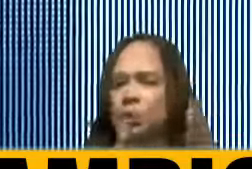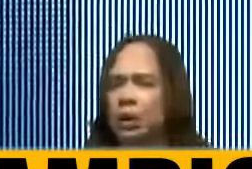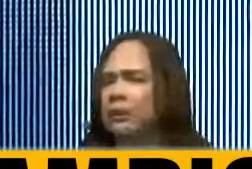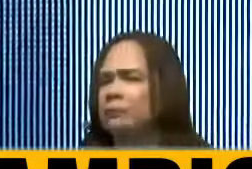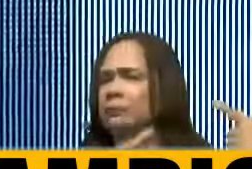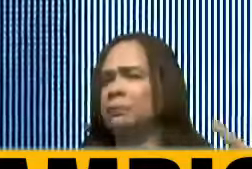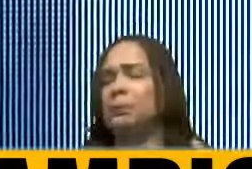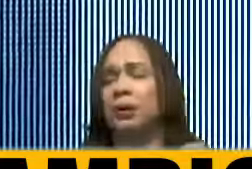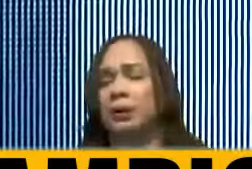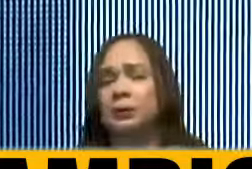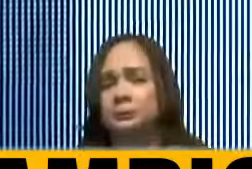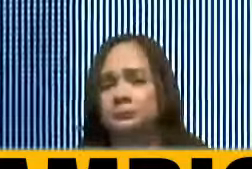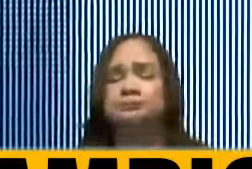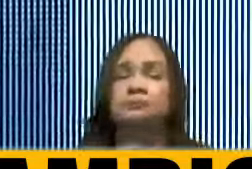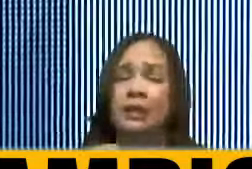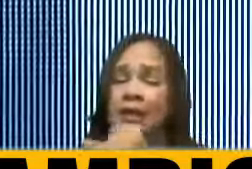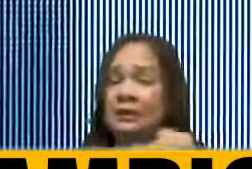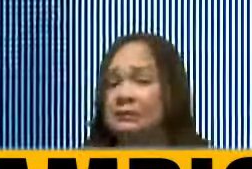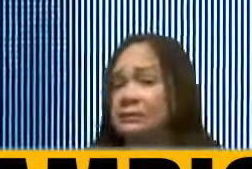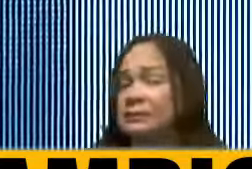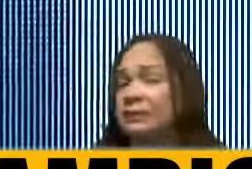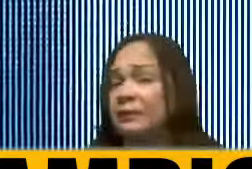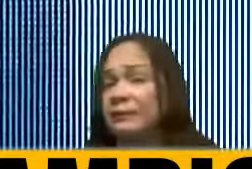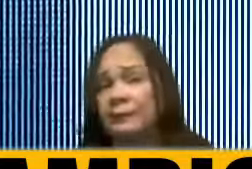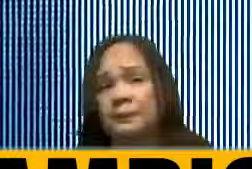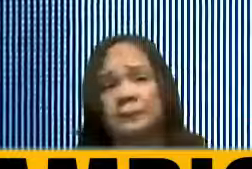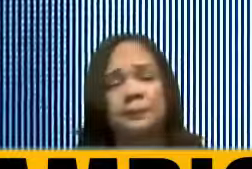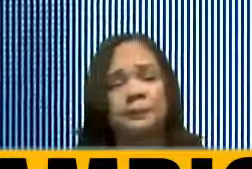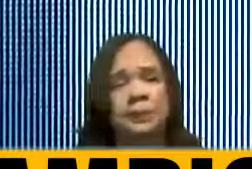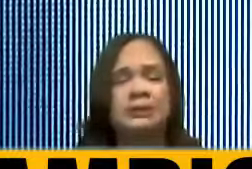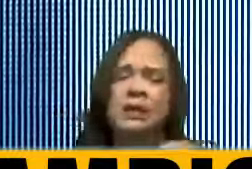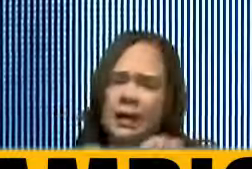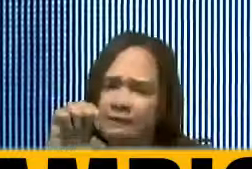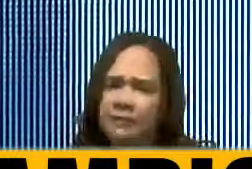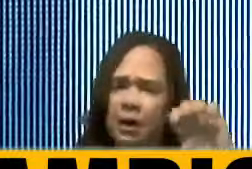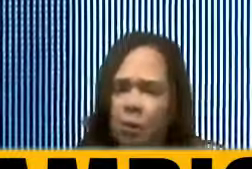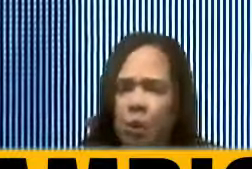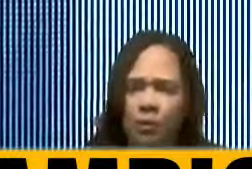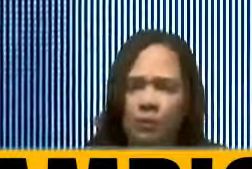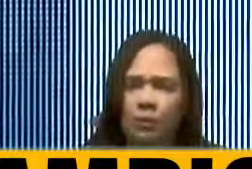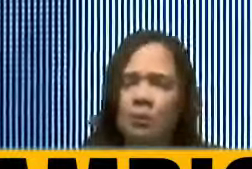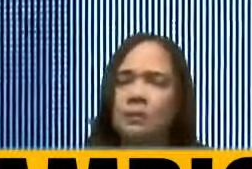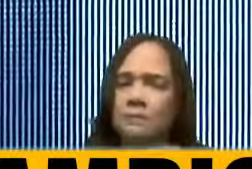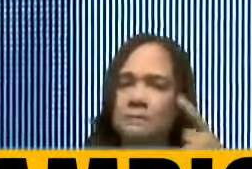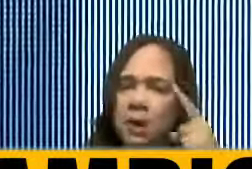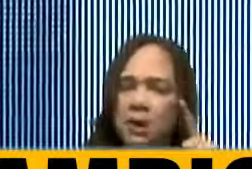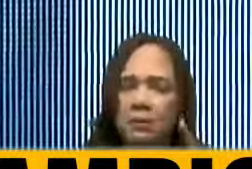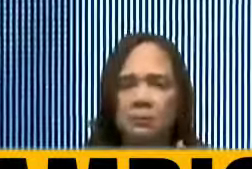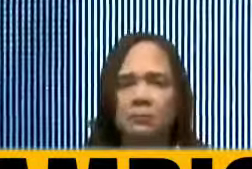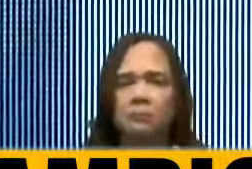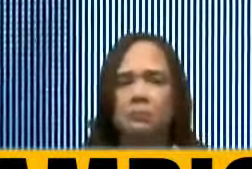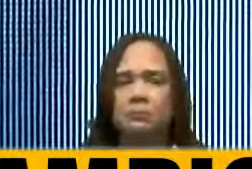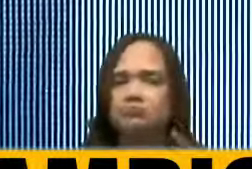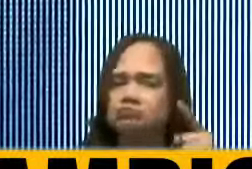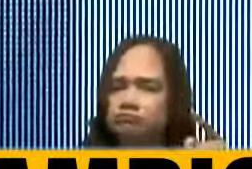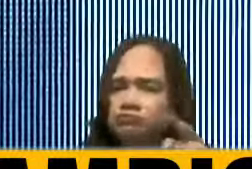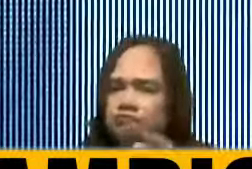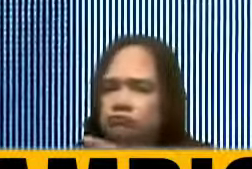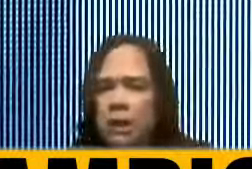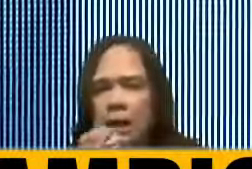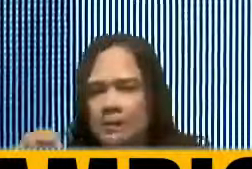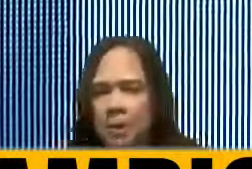edad desde hace años en esas instituciones que serán evaluados de la manera eh justa para